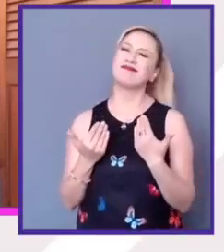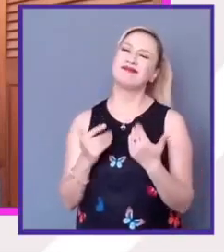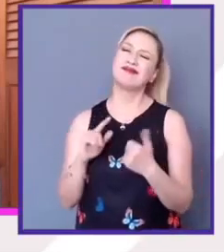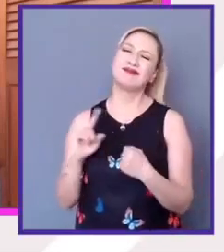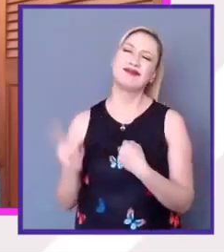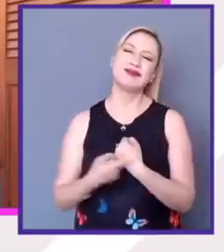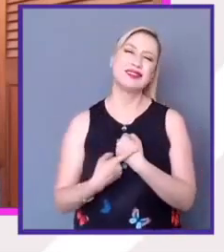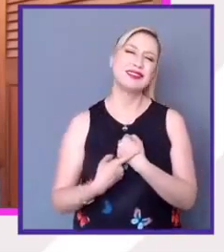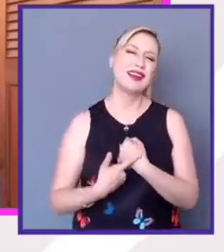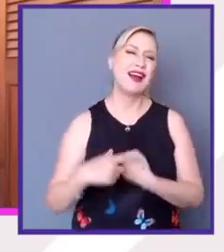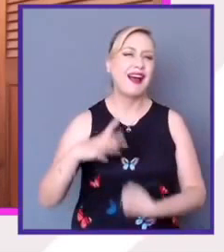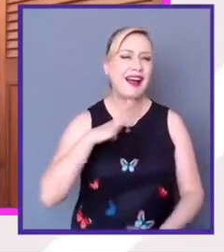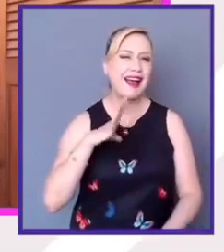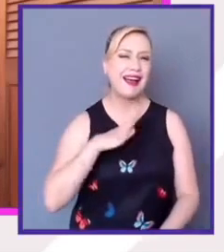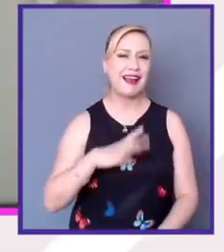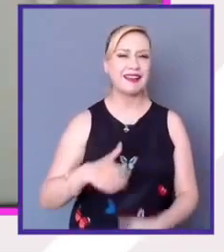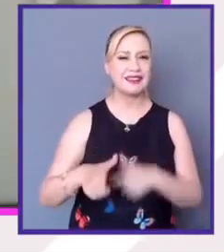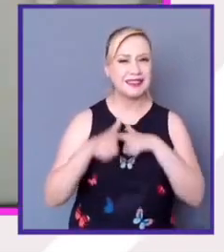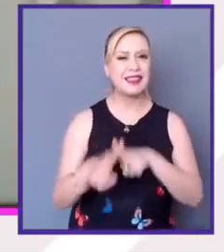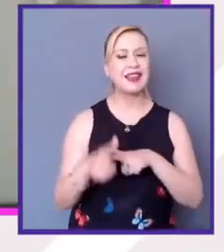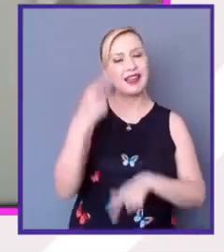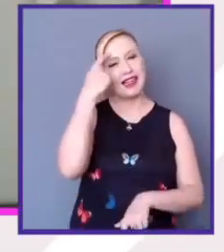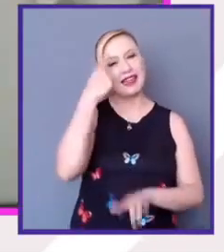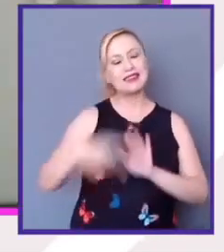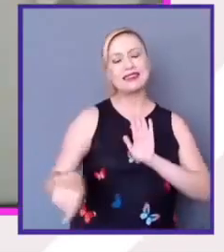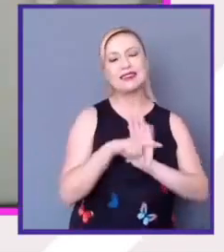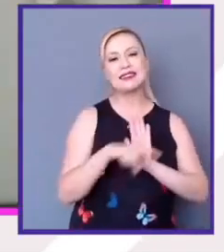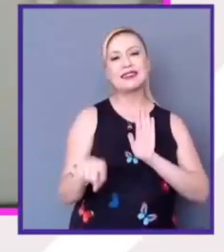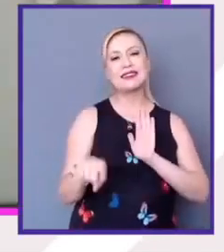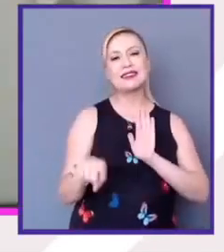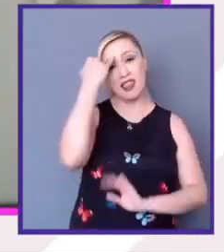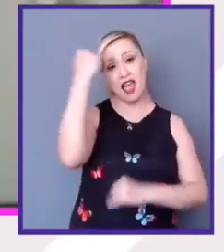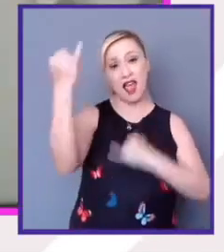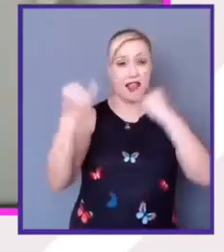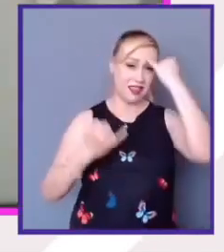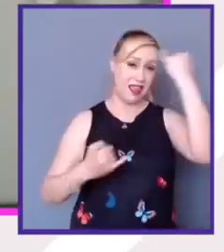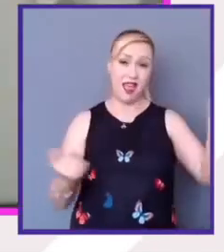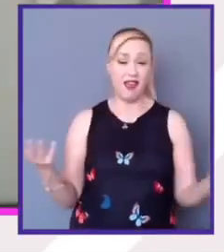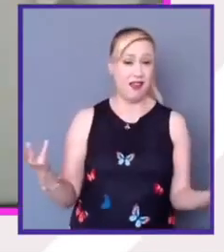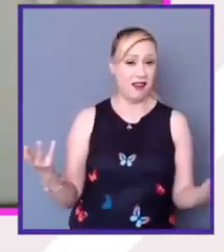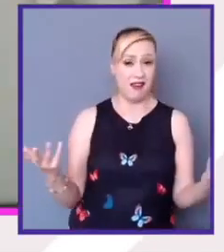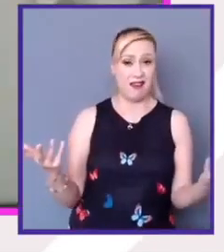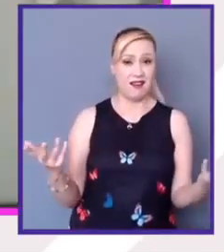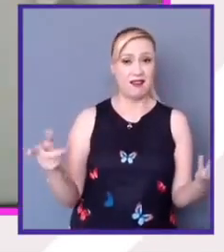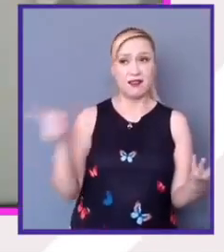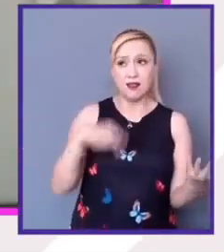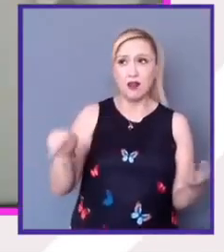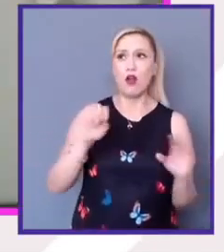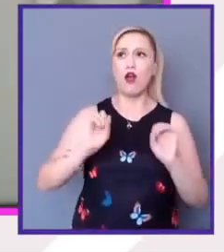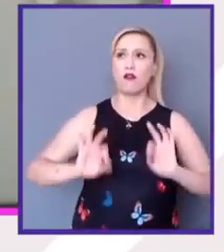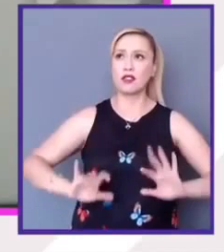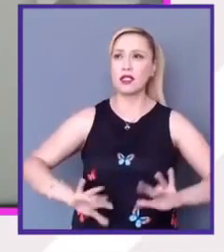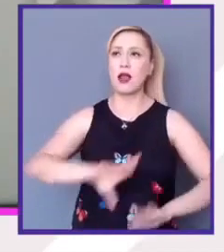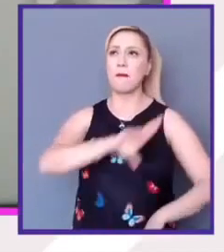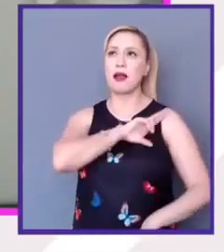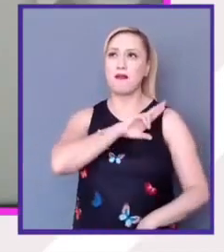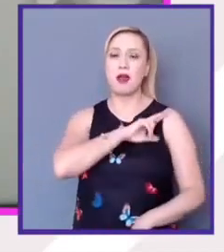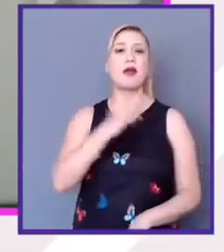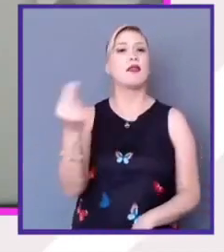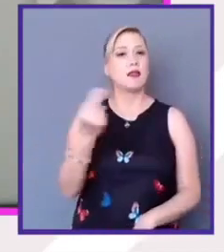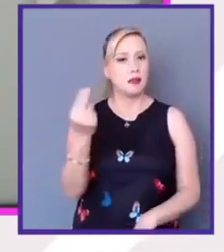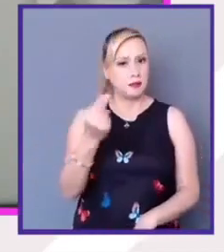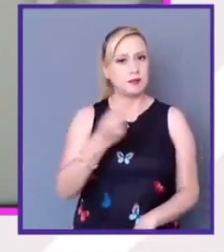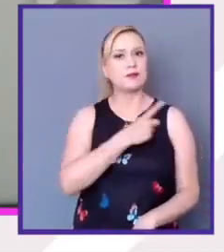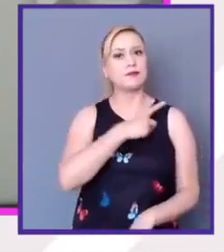atacar este problema del racismo en las empresas, pues es precisamente identificar y conocer cuáles son